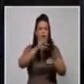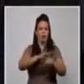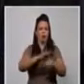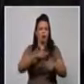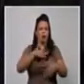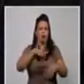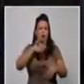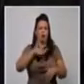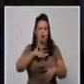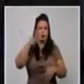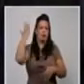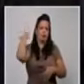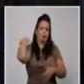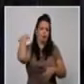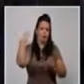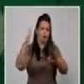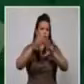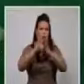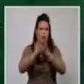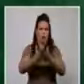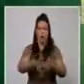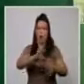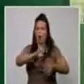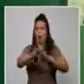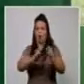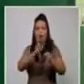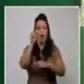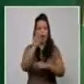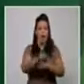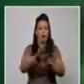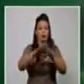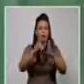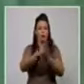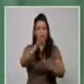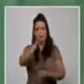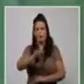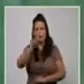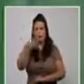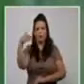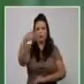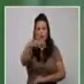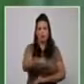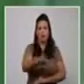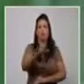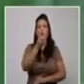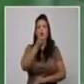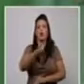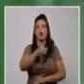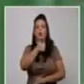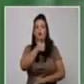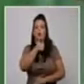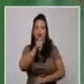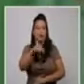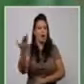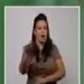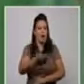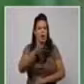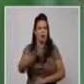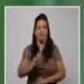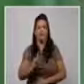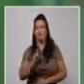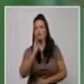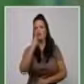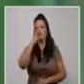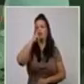territorio. Allí se aplican a los pacientes que llegan bajo sospecha los test de respuestas rápidas con el objetivo de detectar en